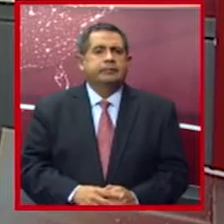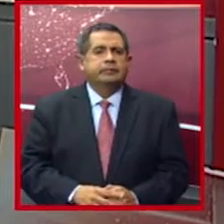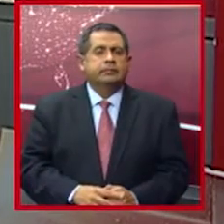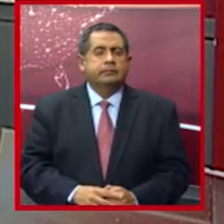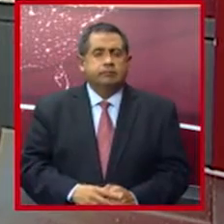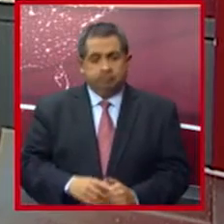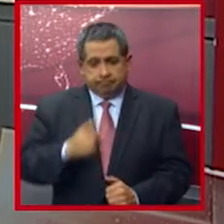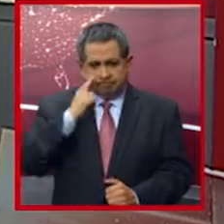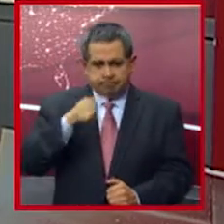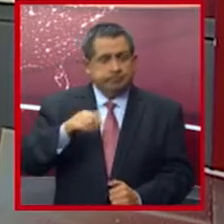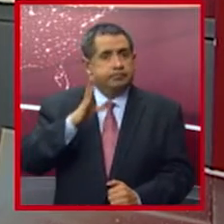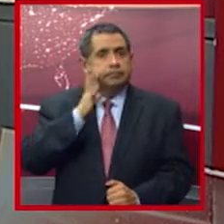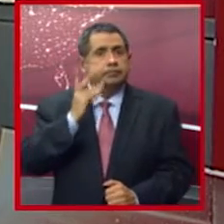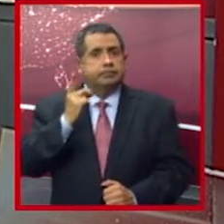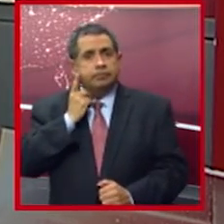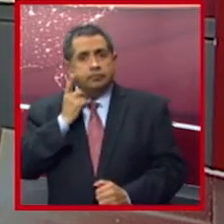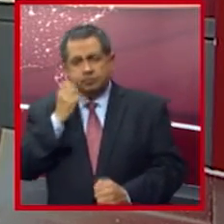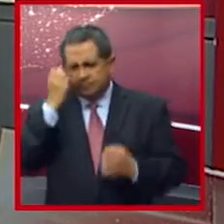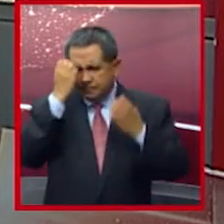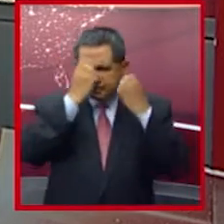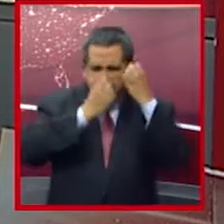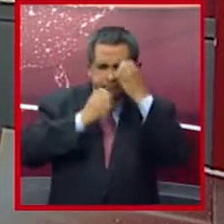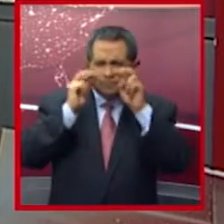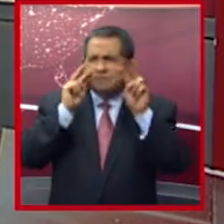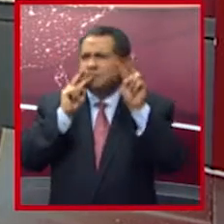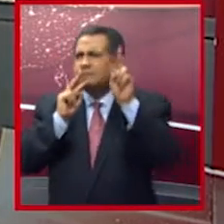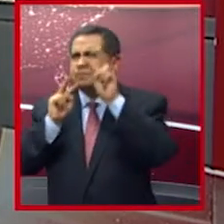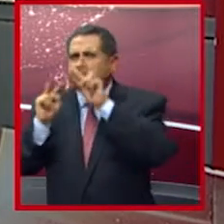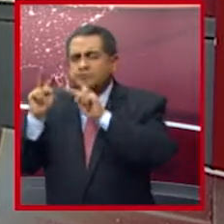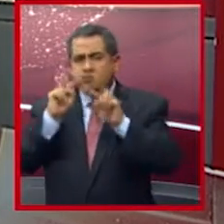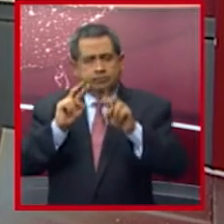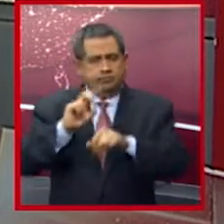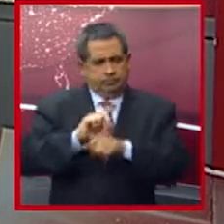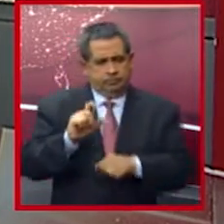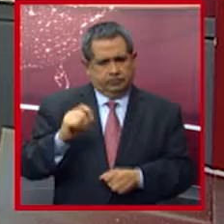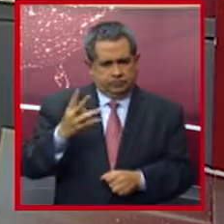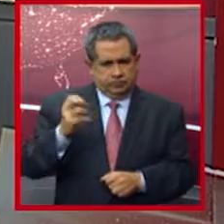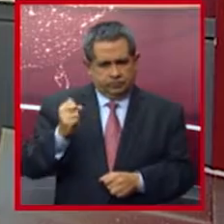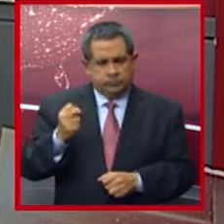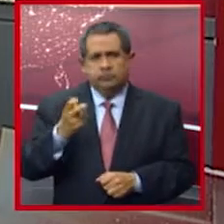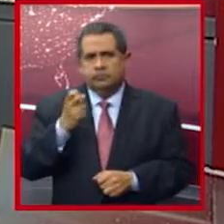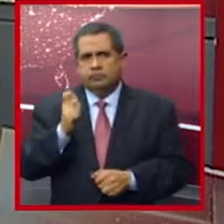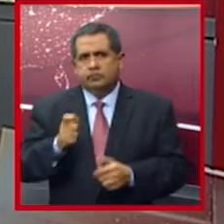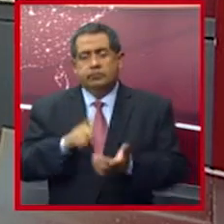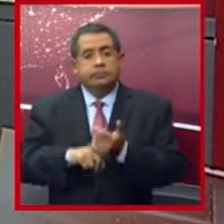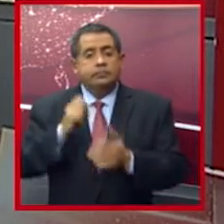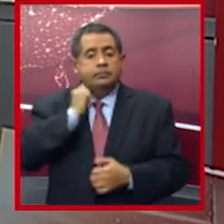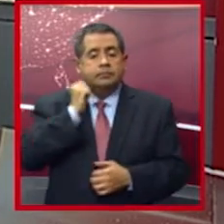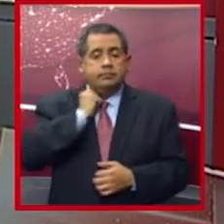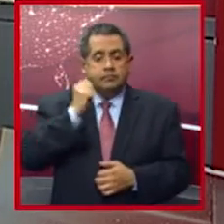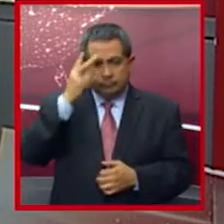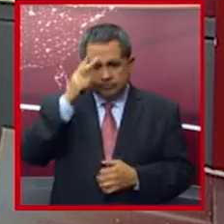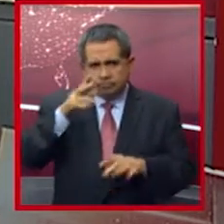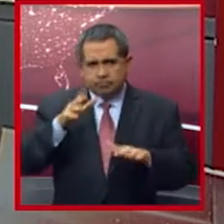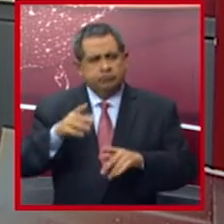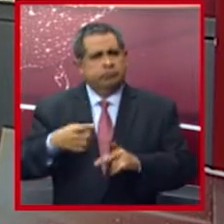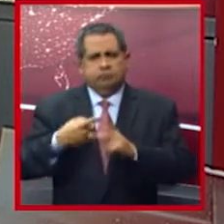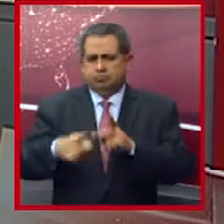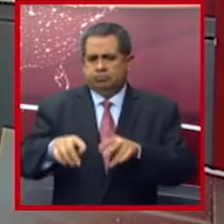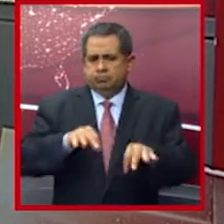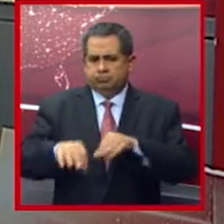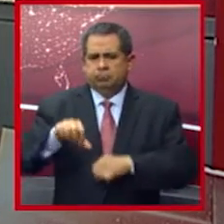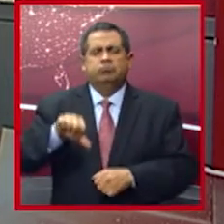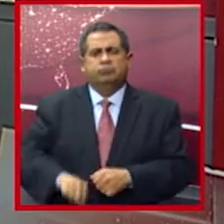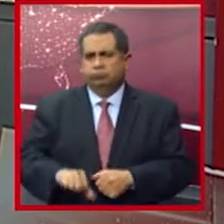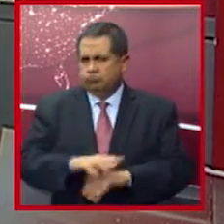Luego de haber realizado los peritajes necesarios y de dar el veredicto este 24 de septiembre, el Pleno del Senado de la República inició sus trabajos ordinarios en el Pleno ubicado